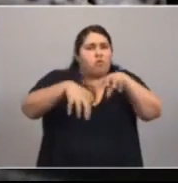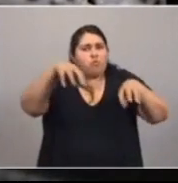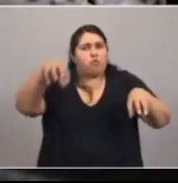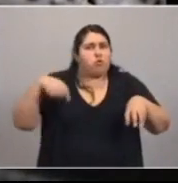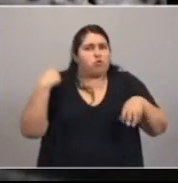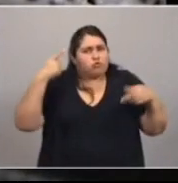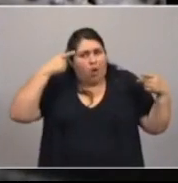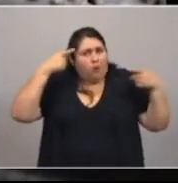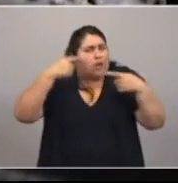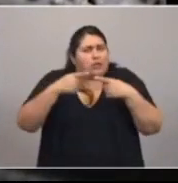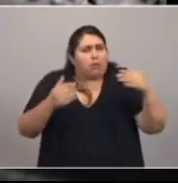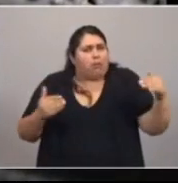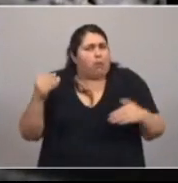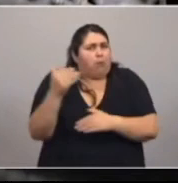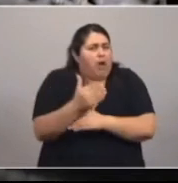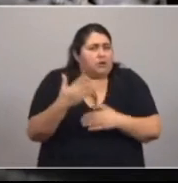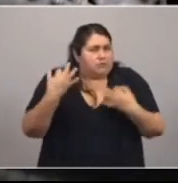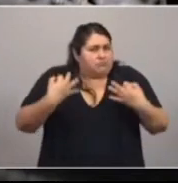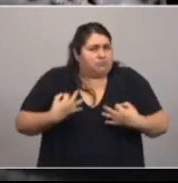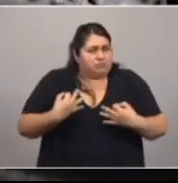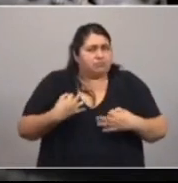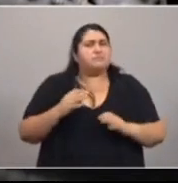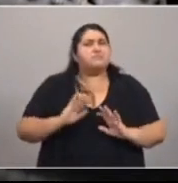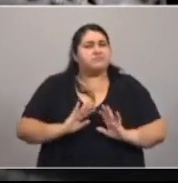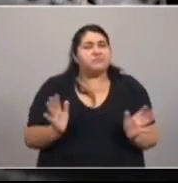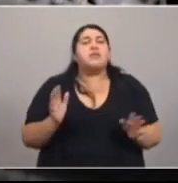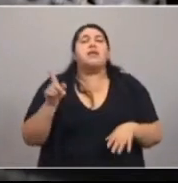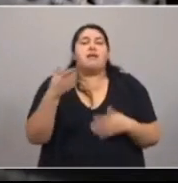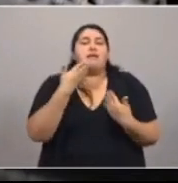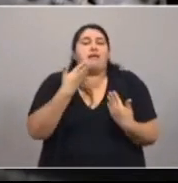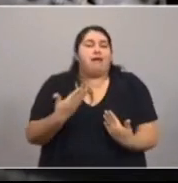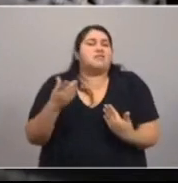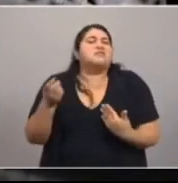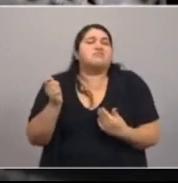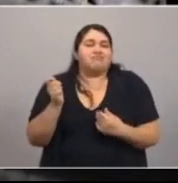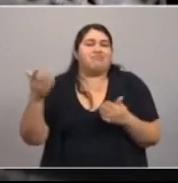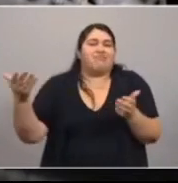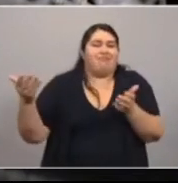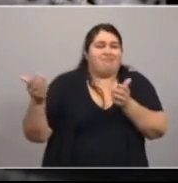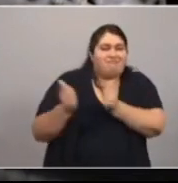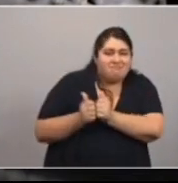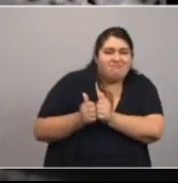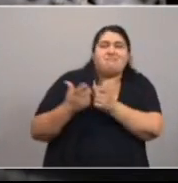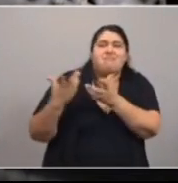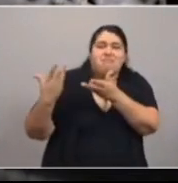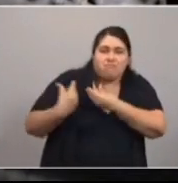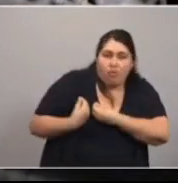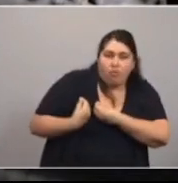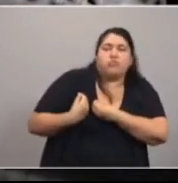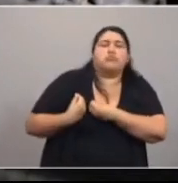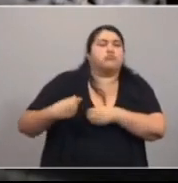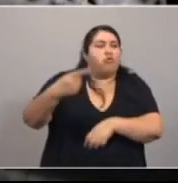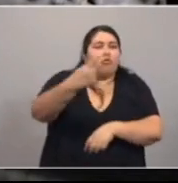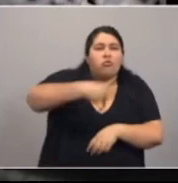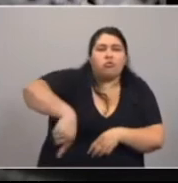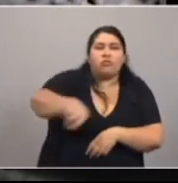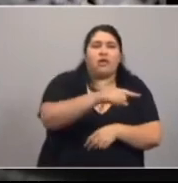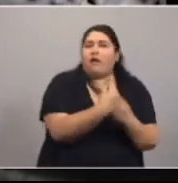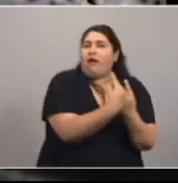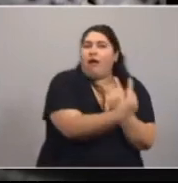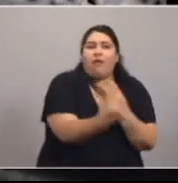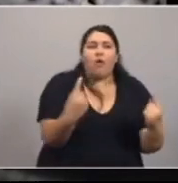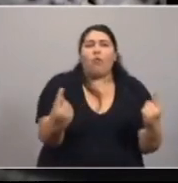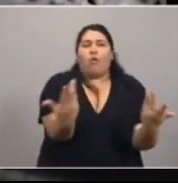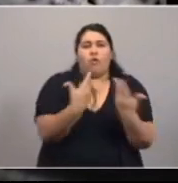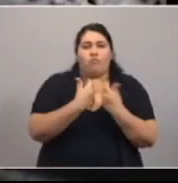Y eso es gracias siempre al acompañamiento de todos y cada uno de los que están aquí y los que no están también. No solamente